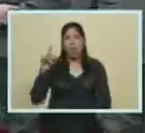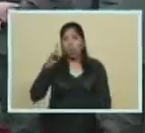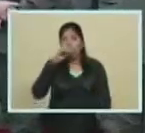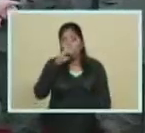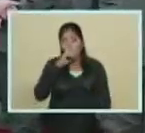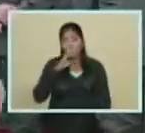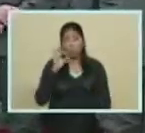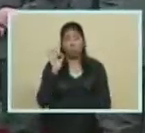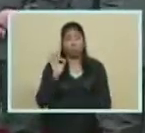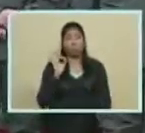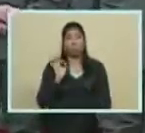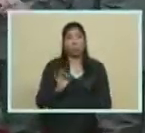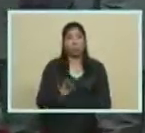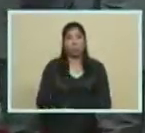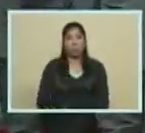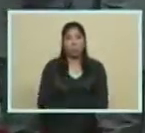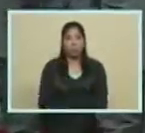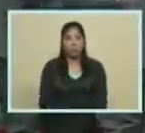años.